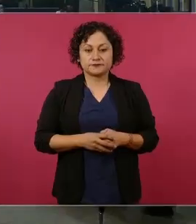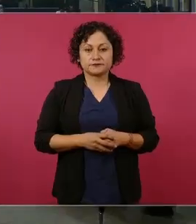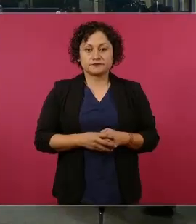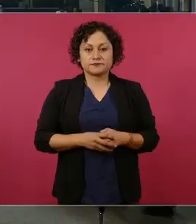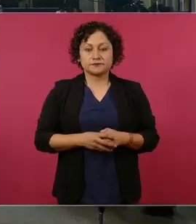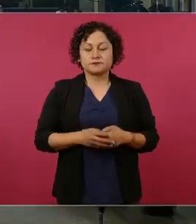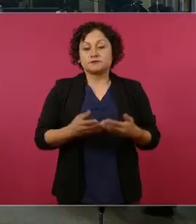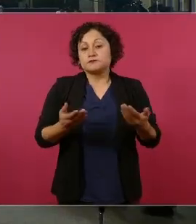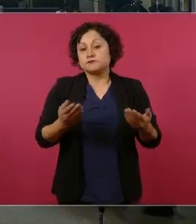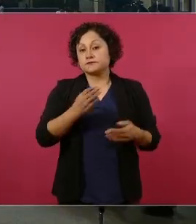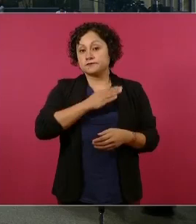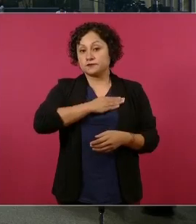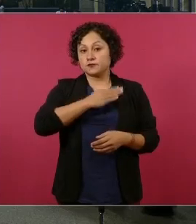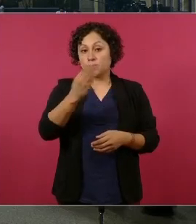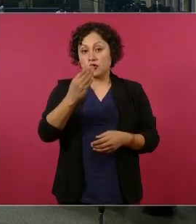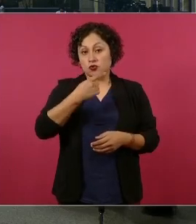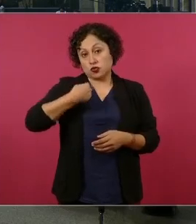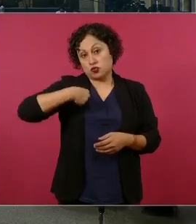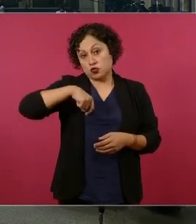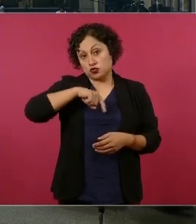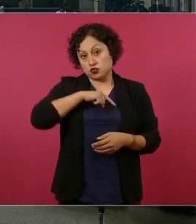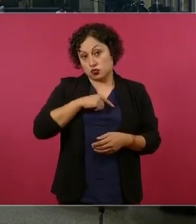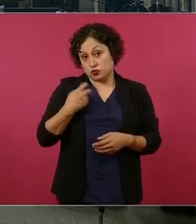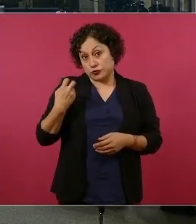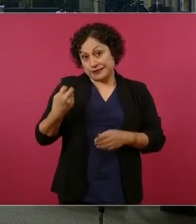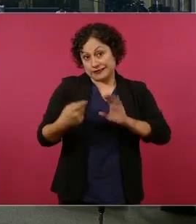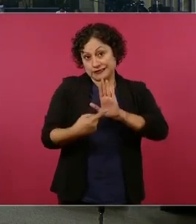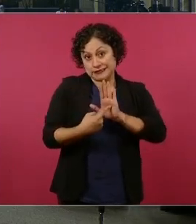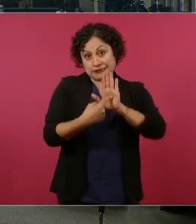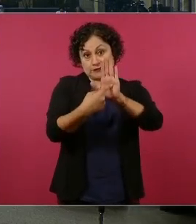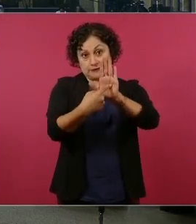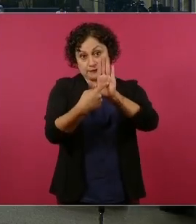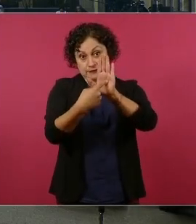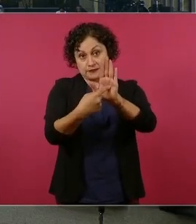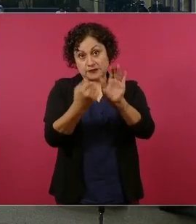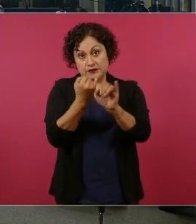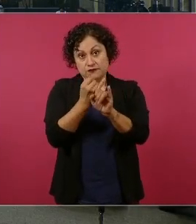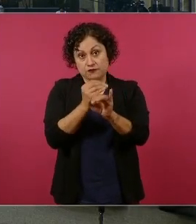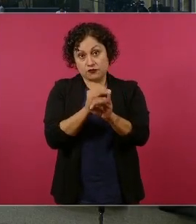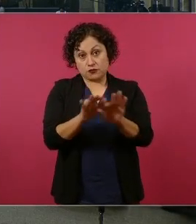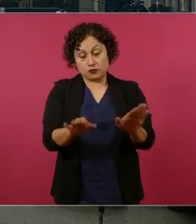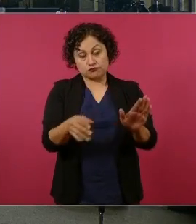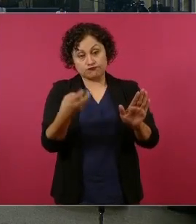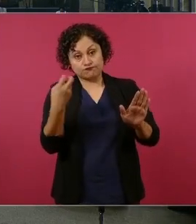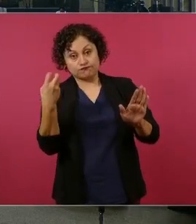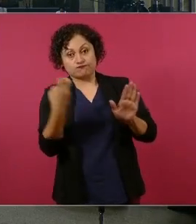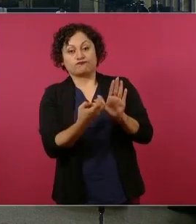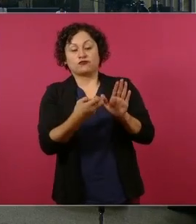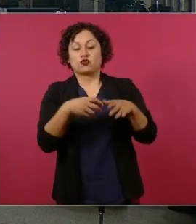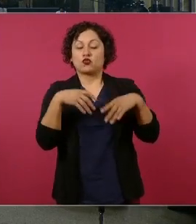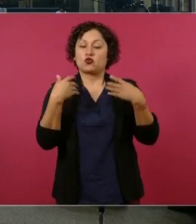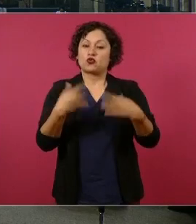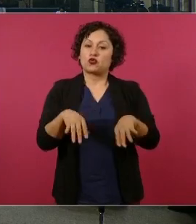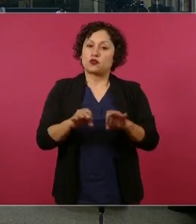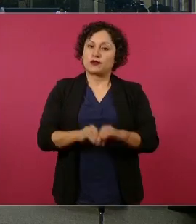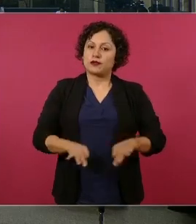Bueno, pues queríamos exponerles este importante